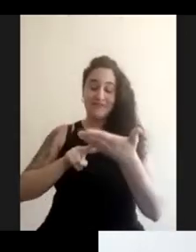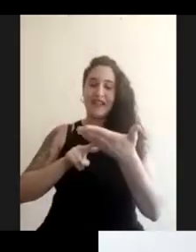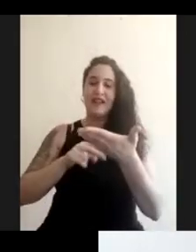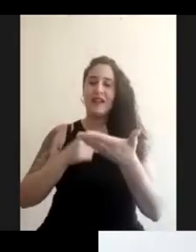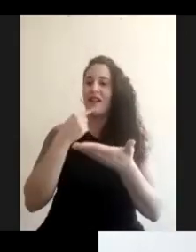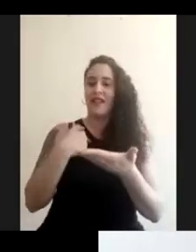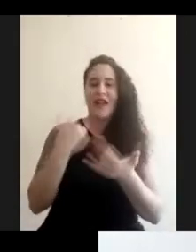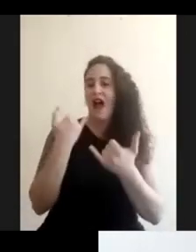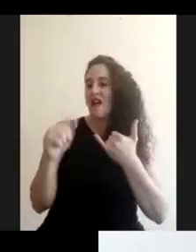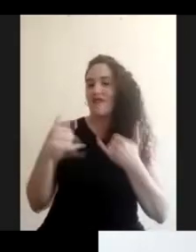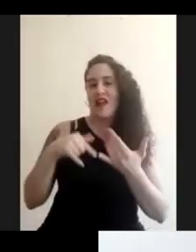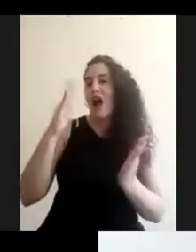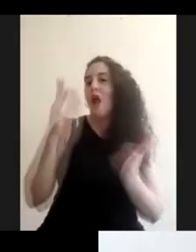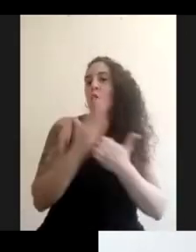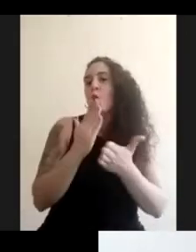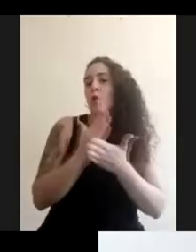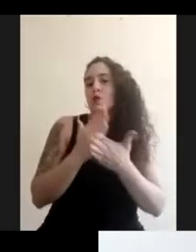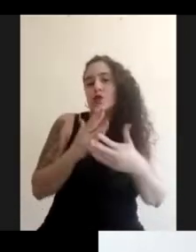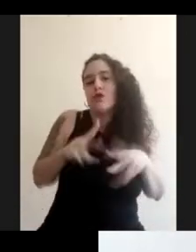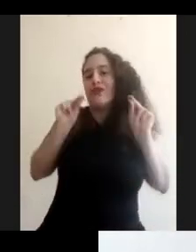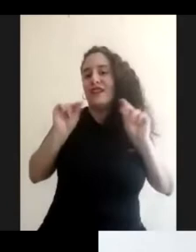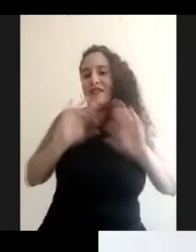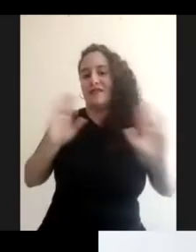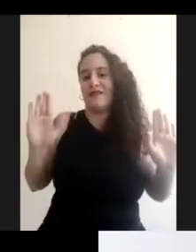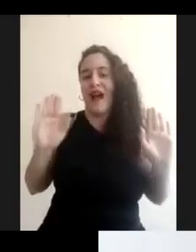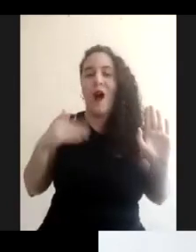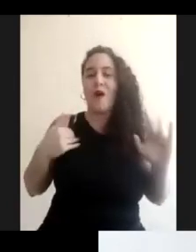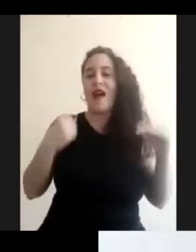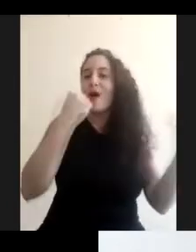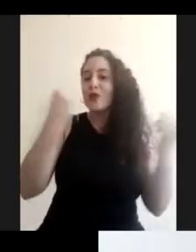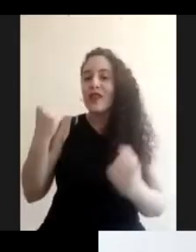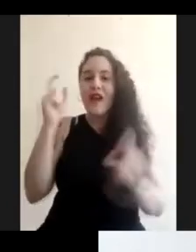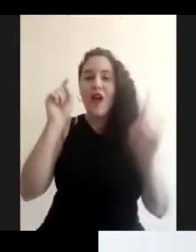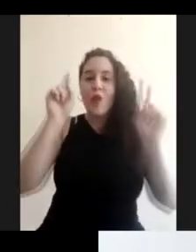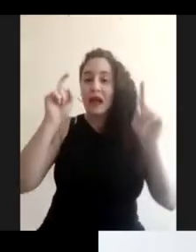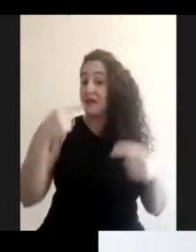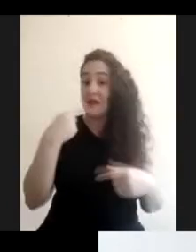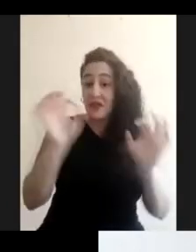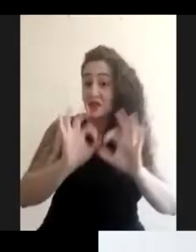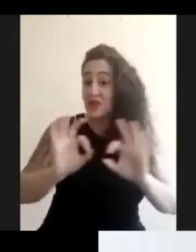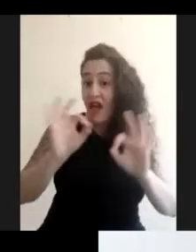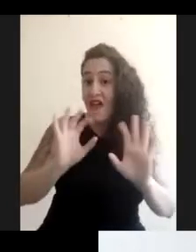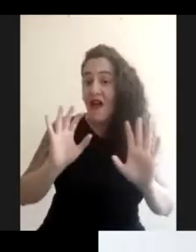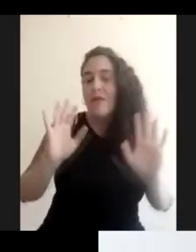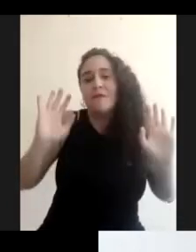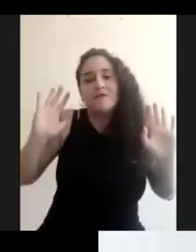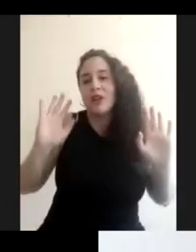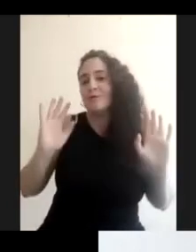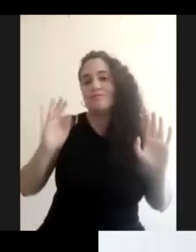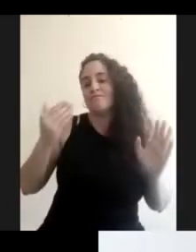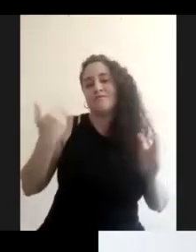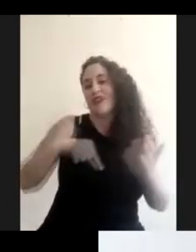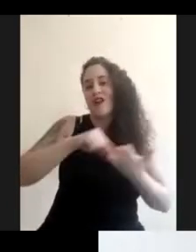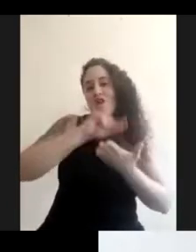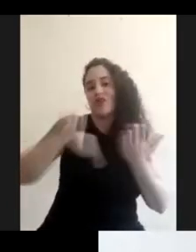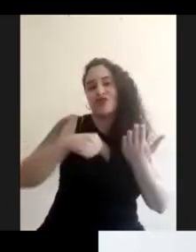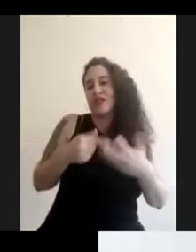por finalizado el curso sin que ninguna autoridad educativa haya comentado nada al respecto y que nos vamos